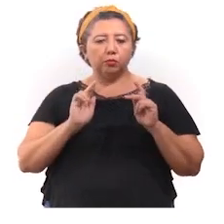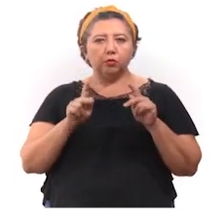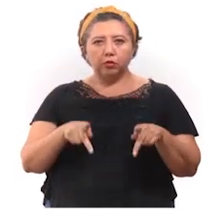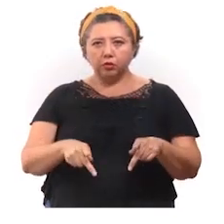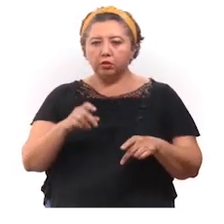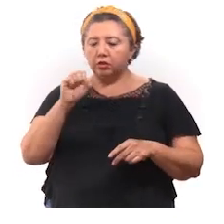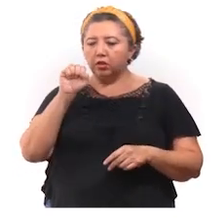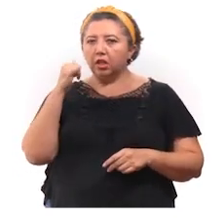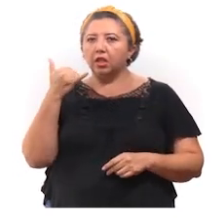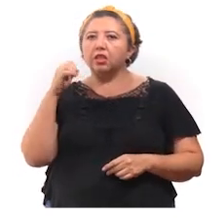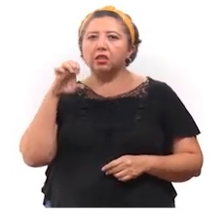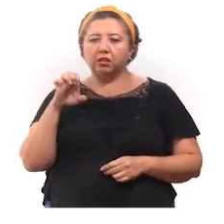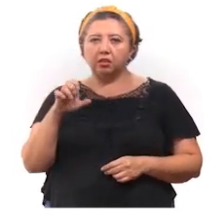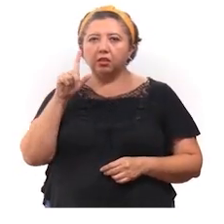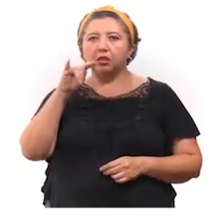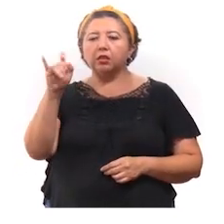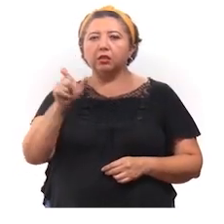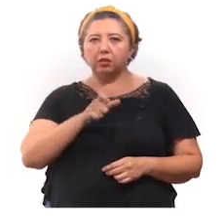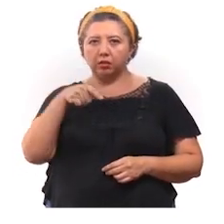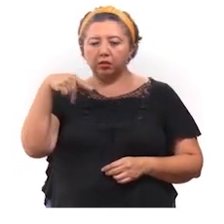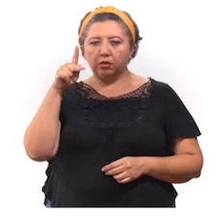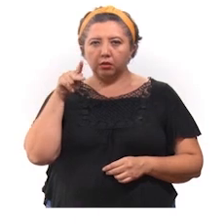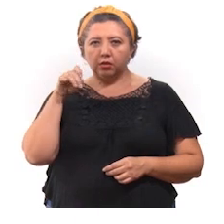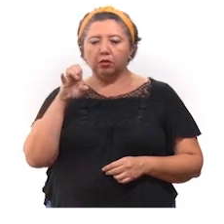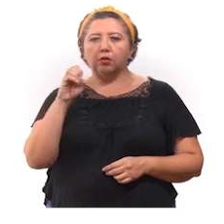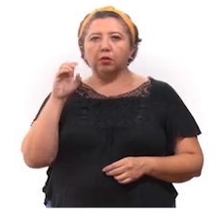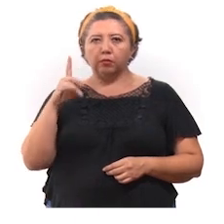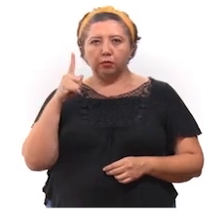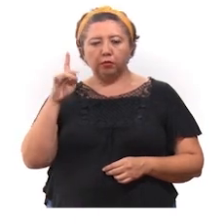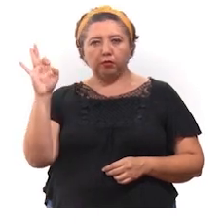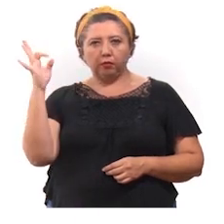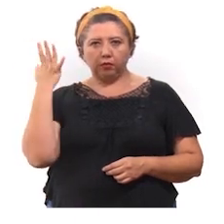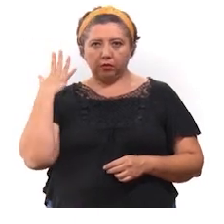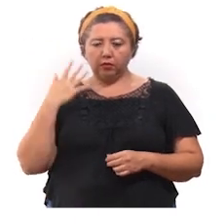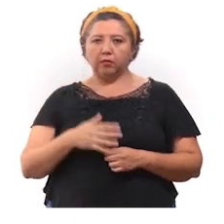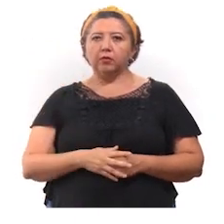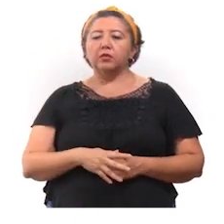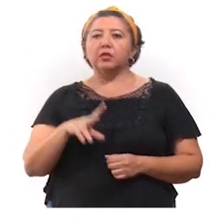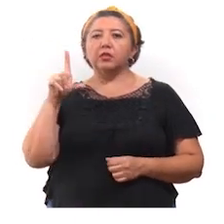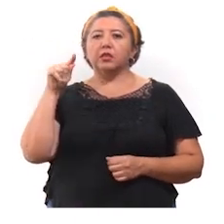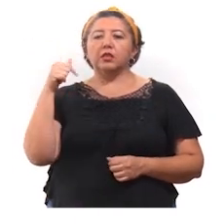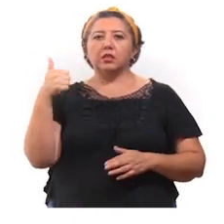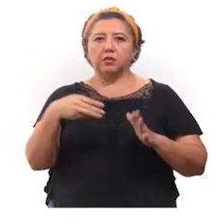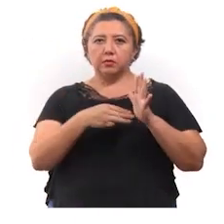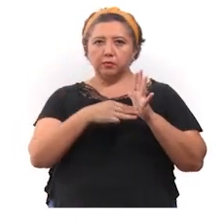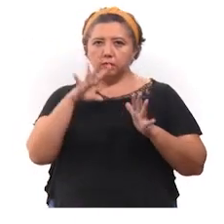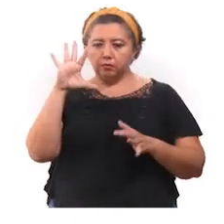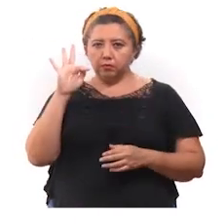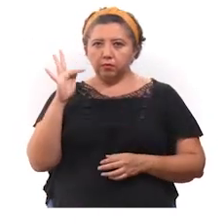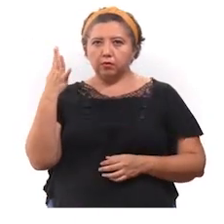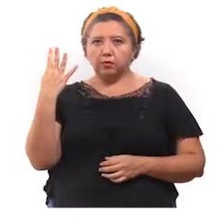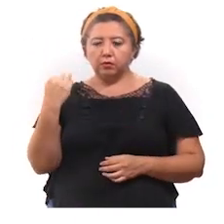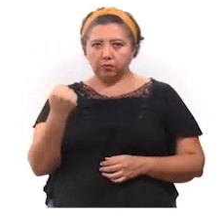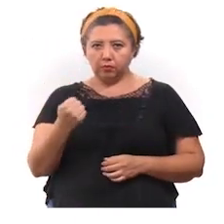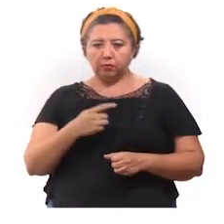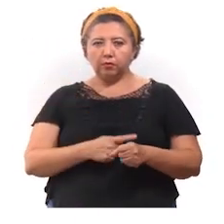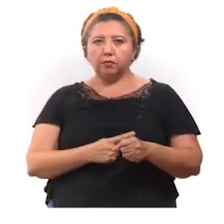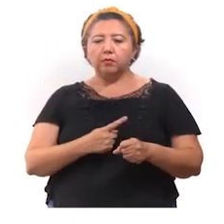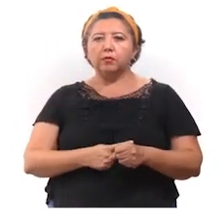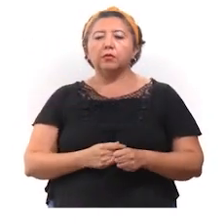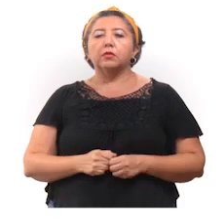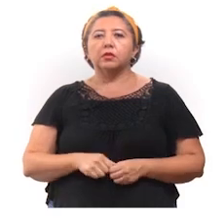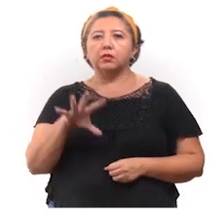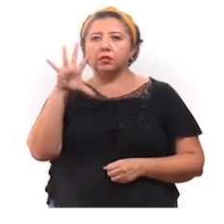Progreso, Sellé, Tecó, Tixcocop, Tizimín y 1 foráneo. De los 76.049 casos